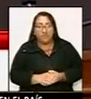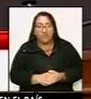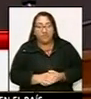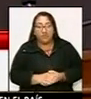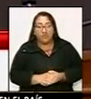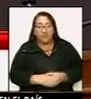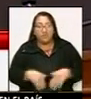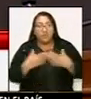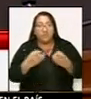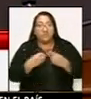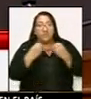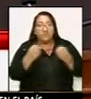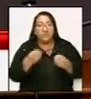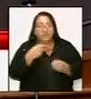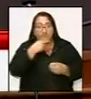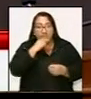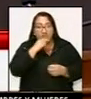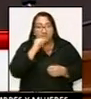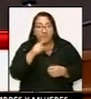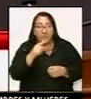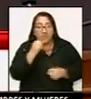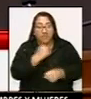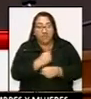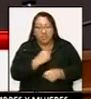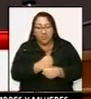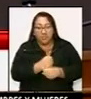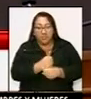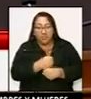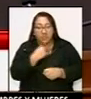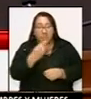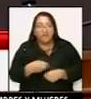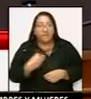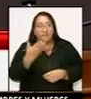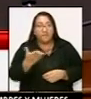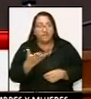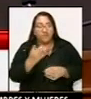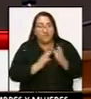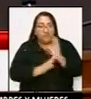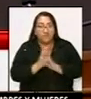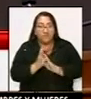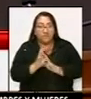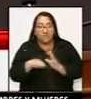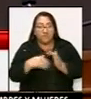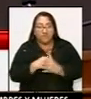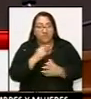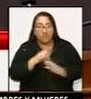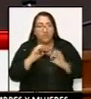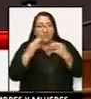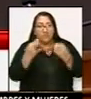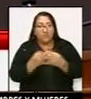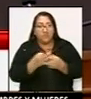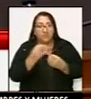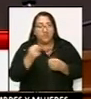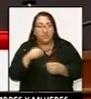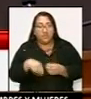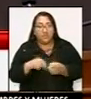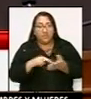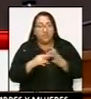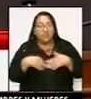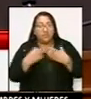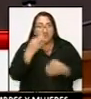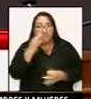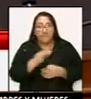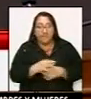dar oportunidades a las mujeres a un empleo es dar un desarrollo a cada familia, porque aquí podrán dar